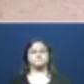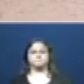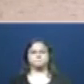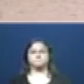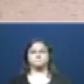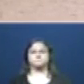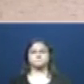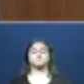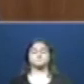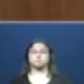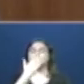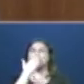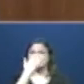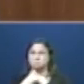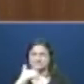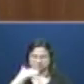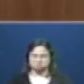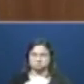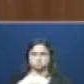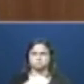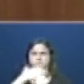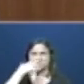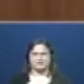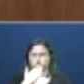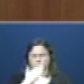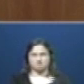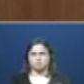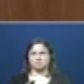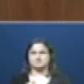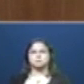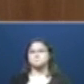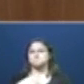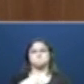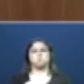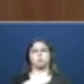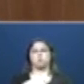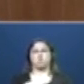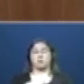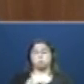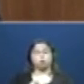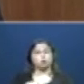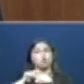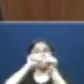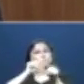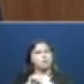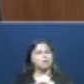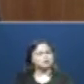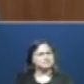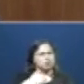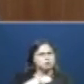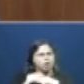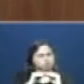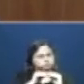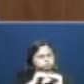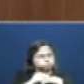sinceramente sinceramente creo sinceramente creo que no podemos estado que hemos construido